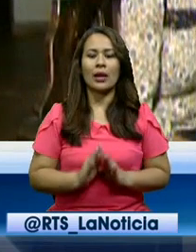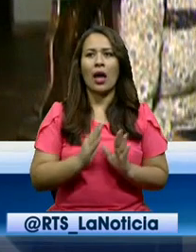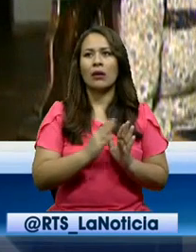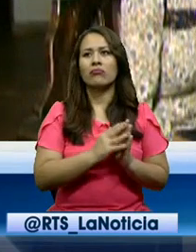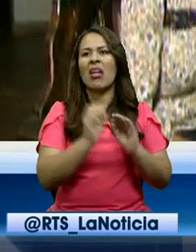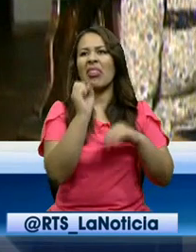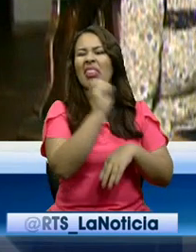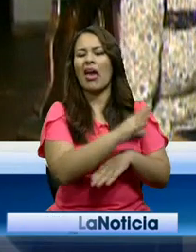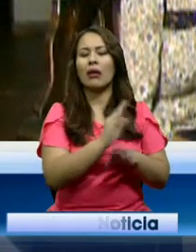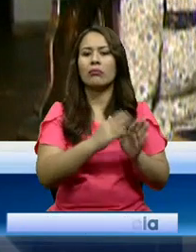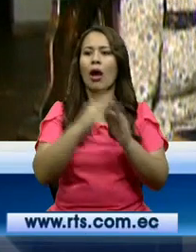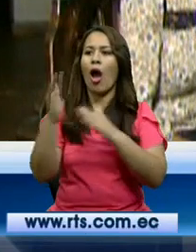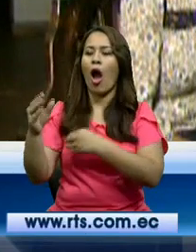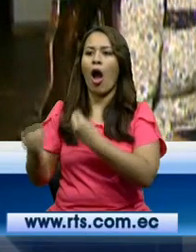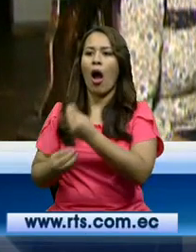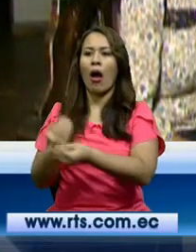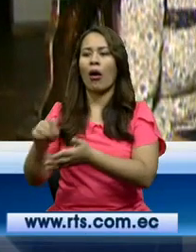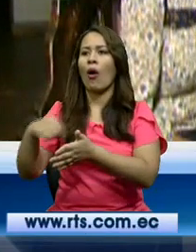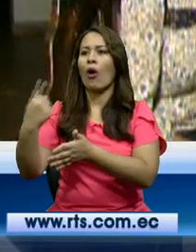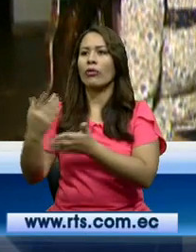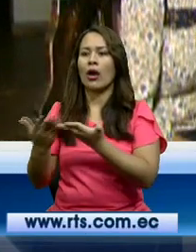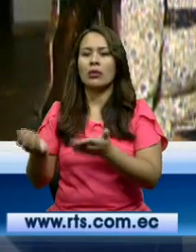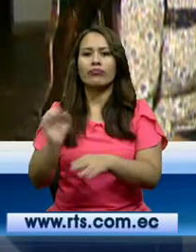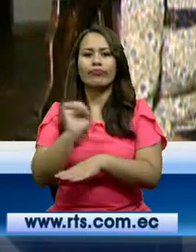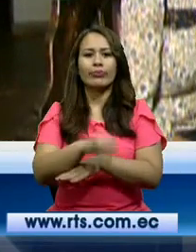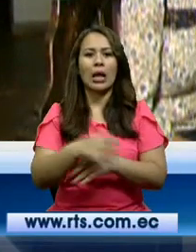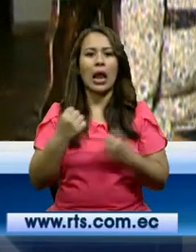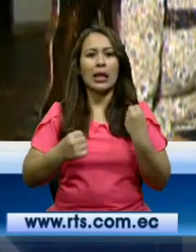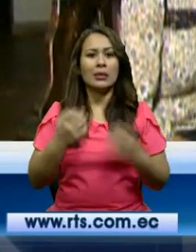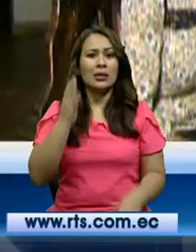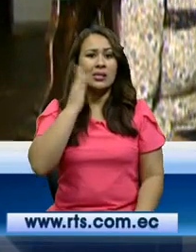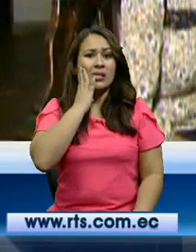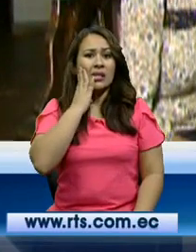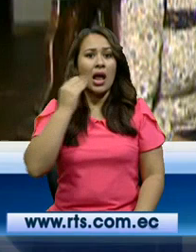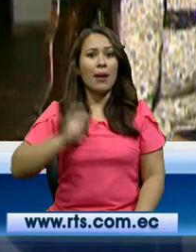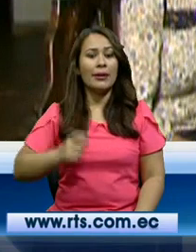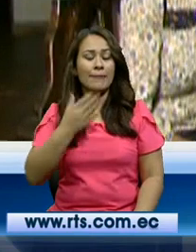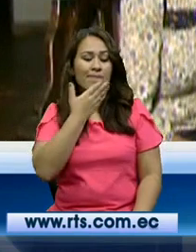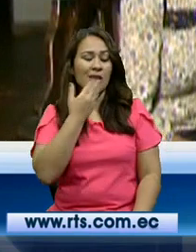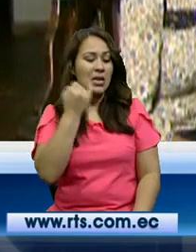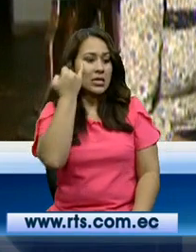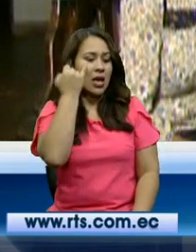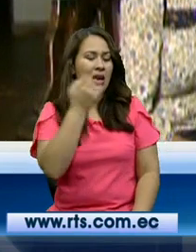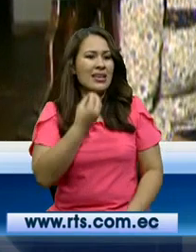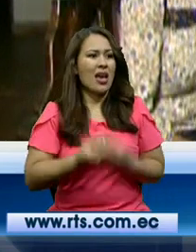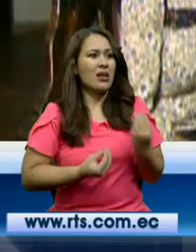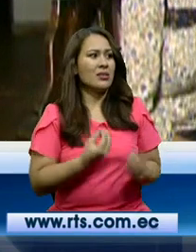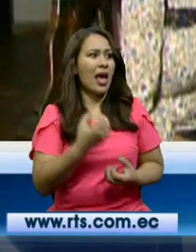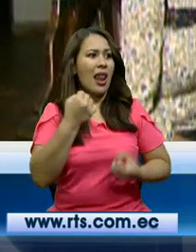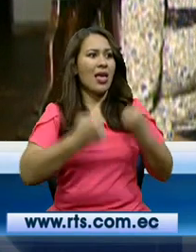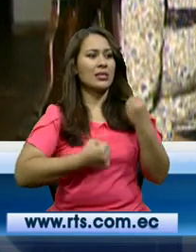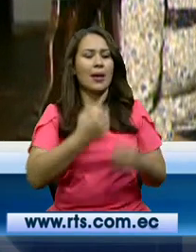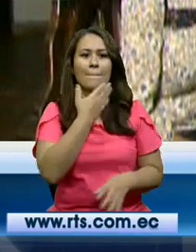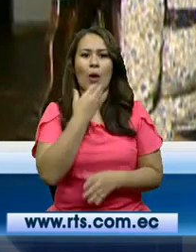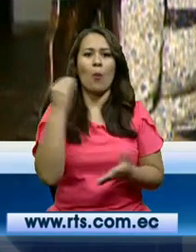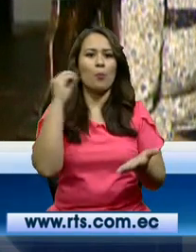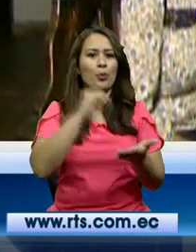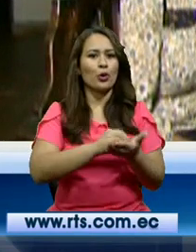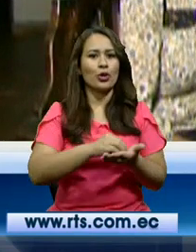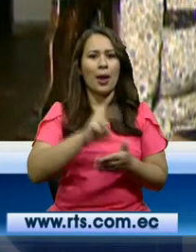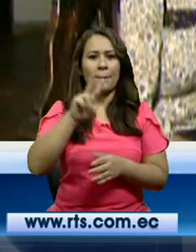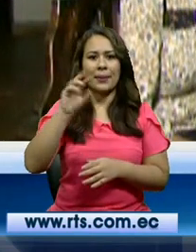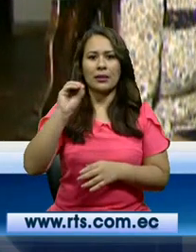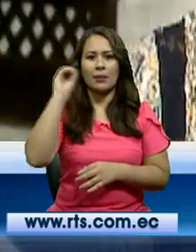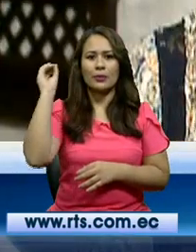producto. Pero los campesinos, las haciendas quedaron con un 20, un 30% de tierra que